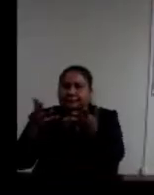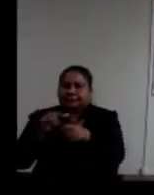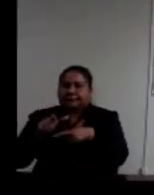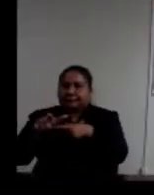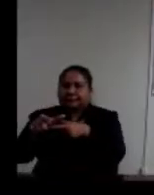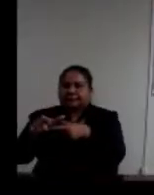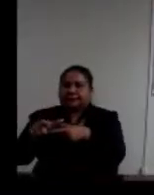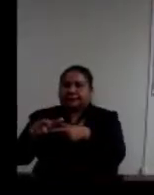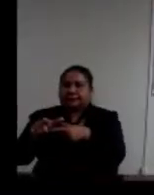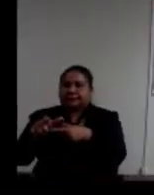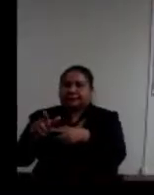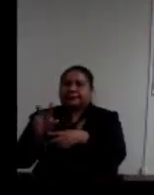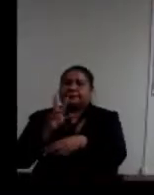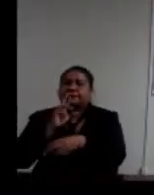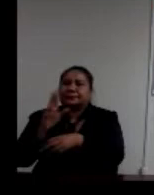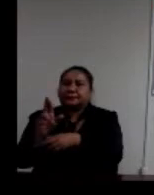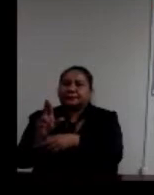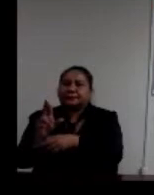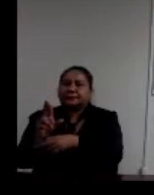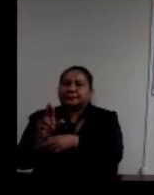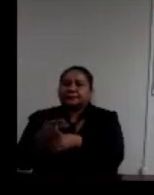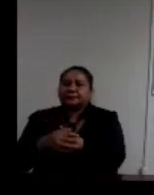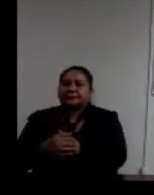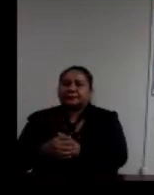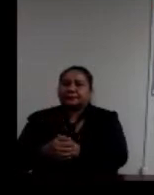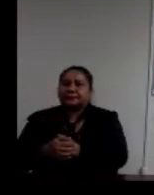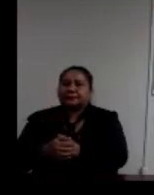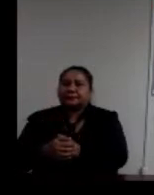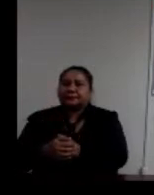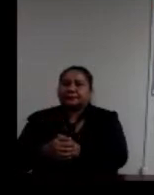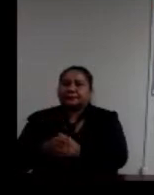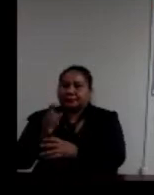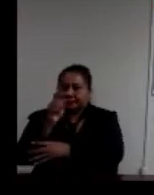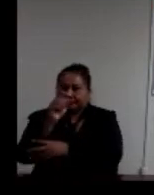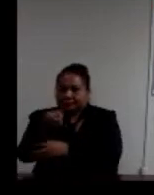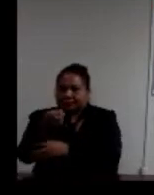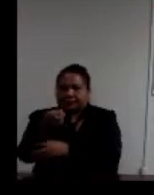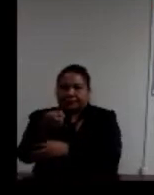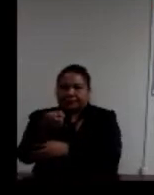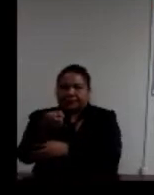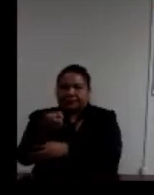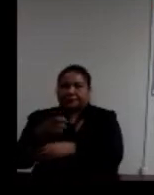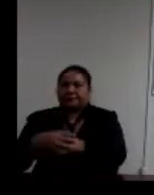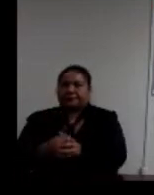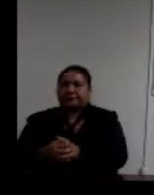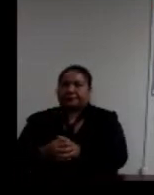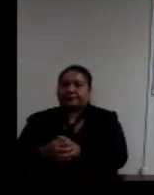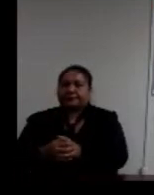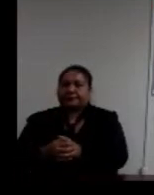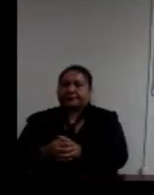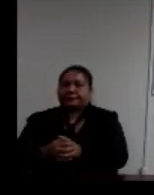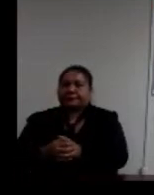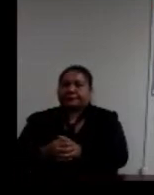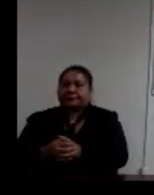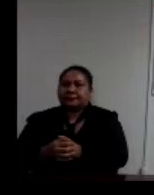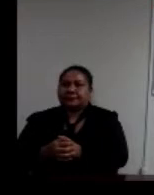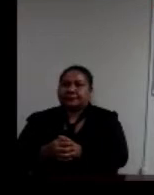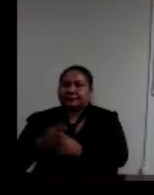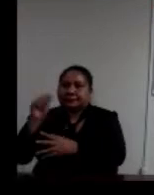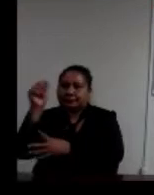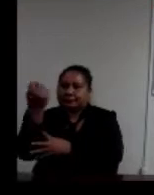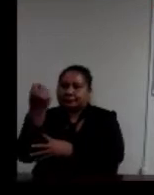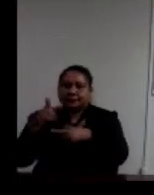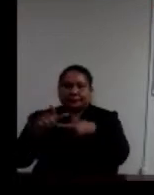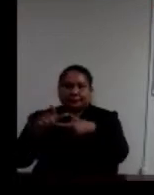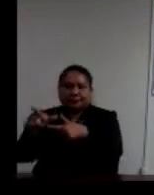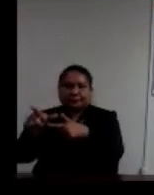es responsabilizar a alguien sobre el tratamiento. ¿Qué significa? Aquí dice, si le damos las técnicas a